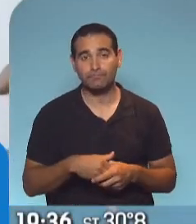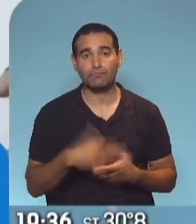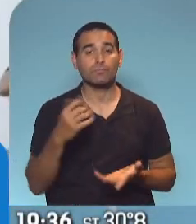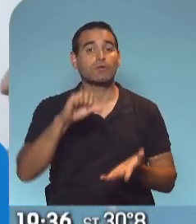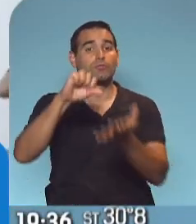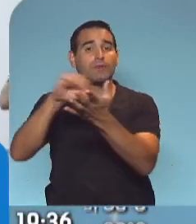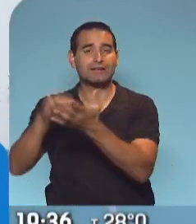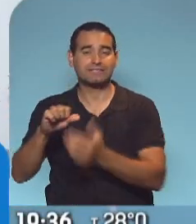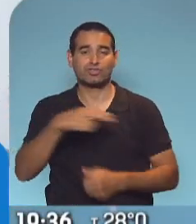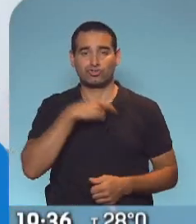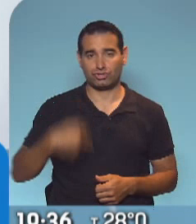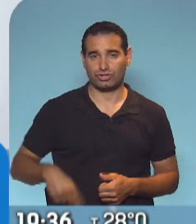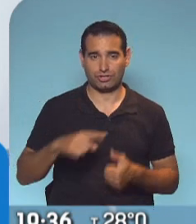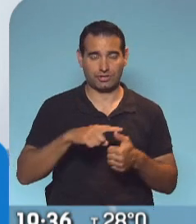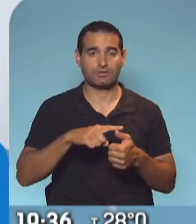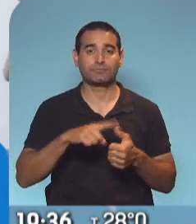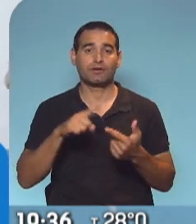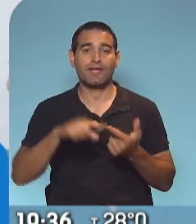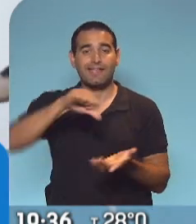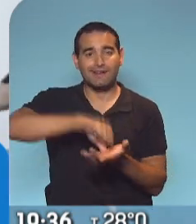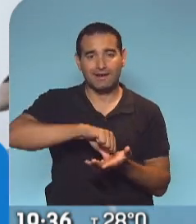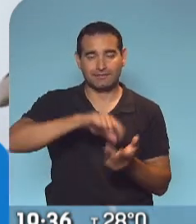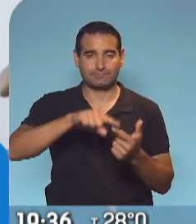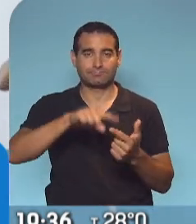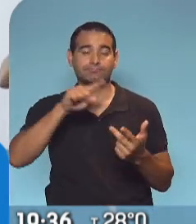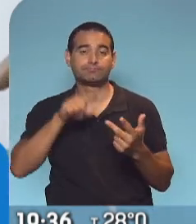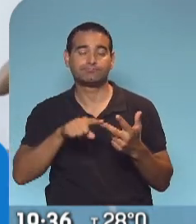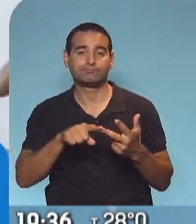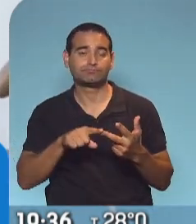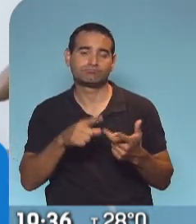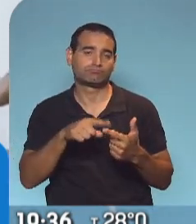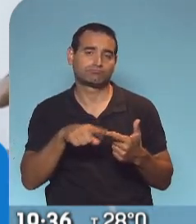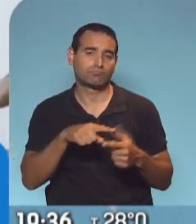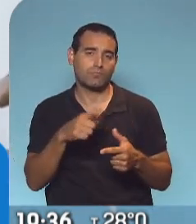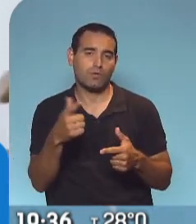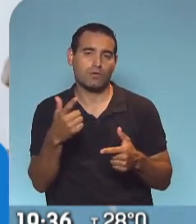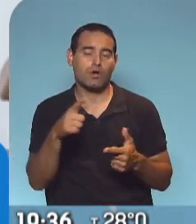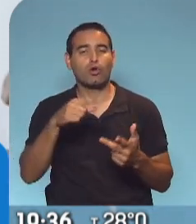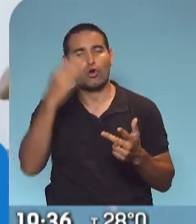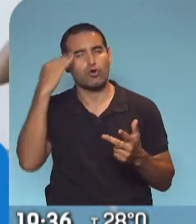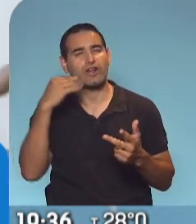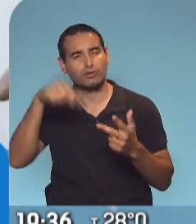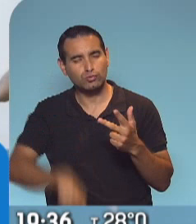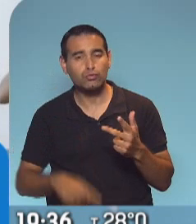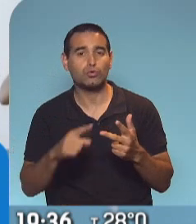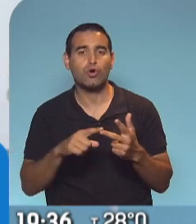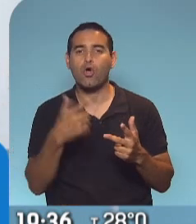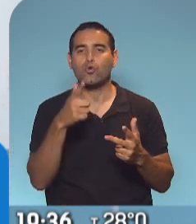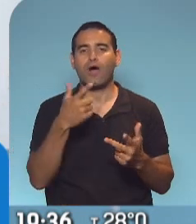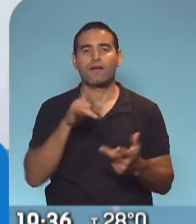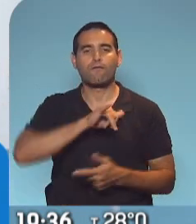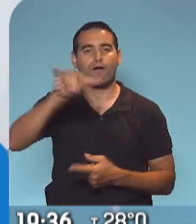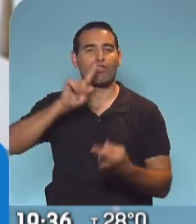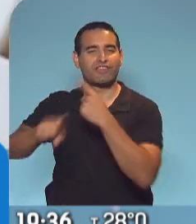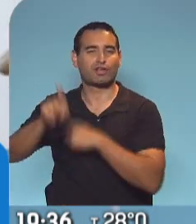de China, Irán, no tienen, Corea del Sur no tienen vuelos directos hacia